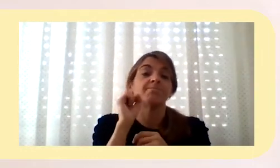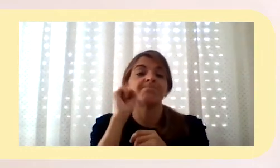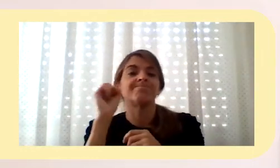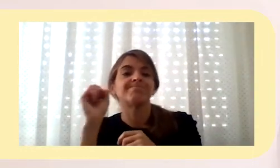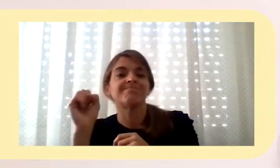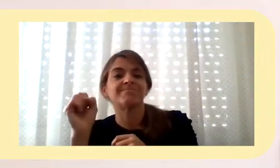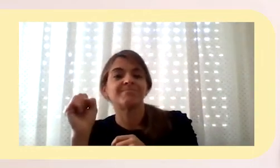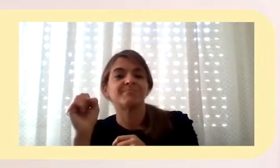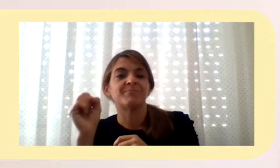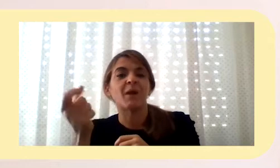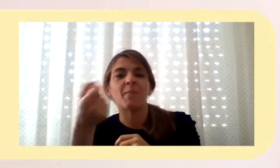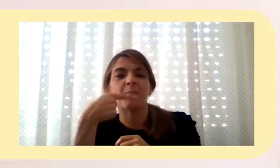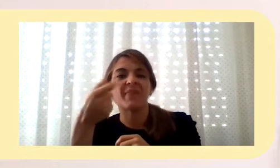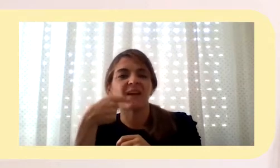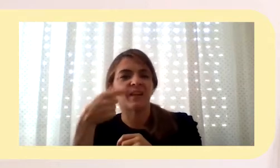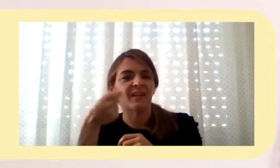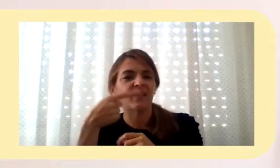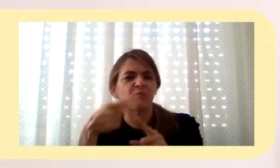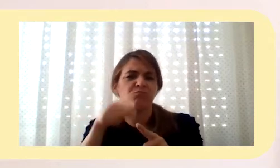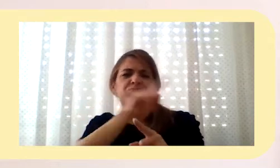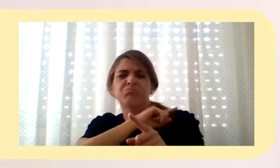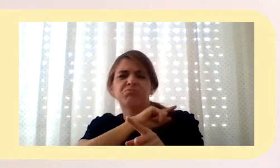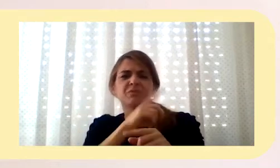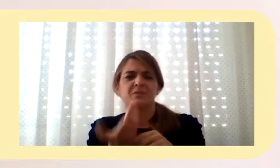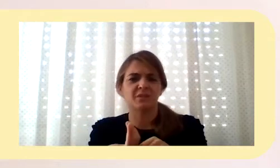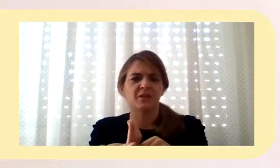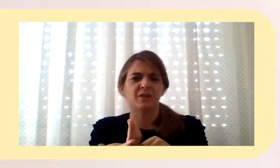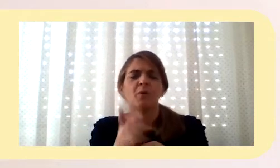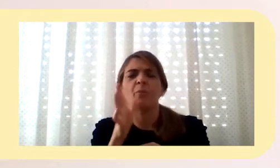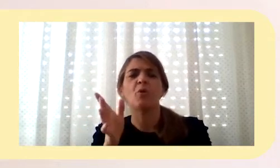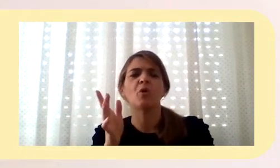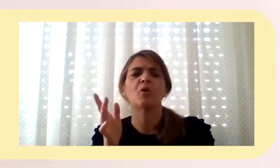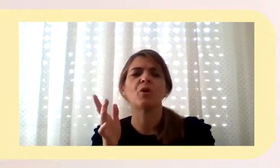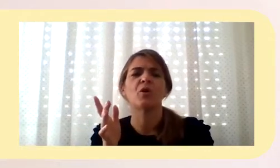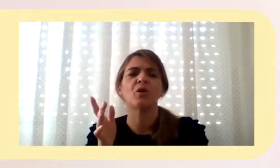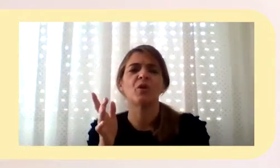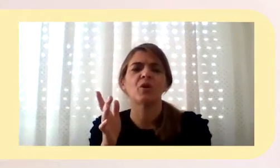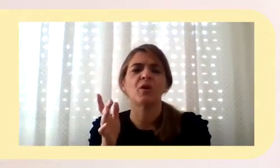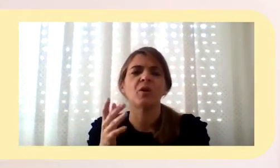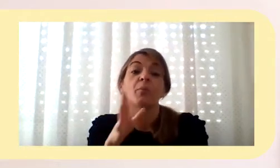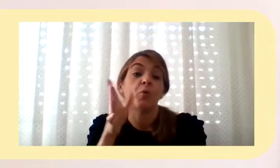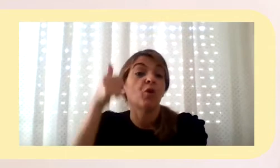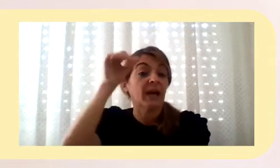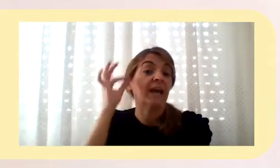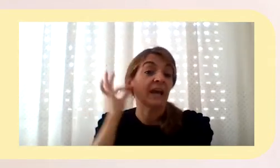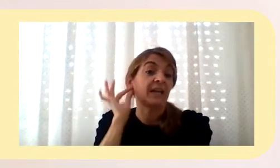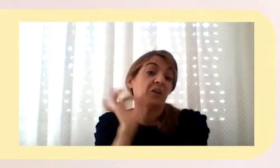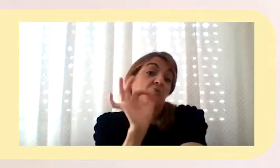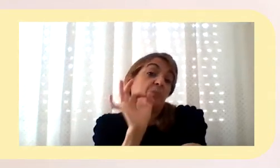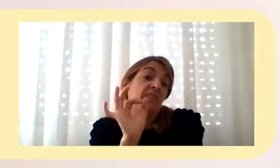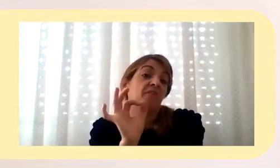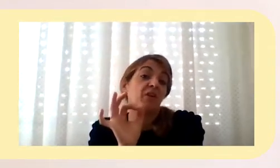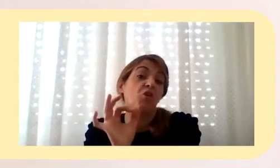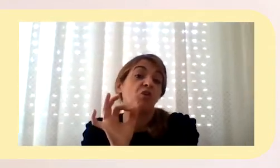la sobremedicalización de los síntomas de los llamados malestares de género, sin darles una